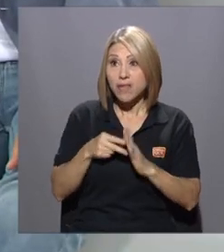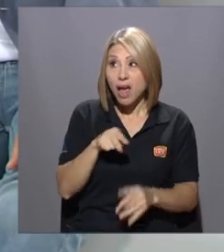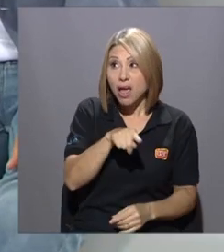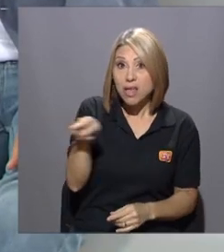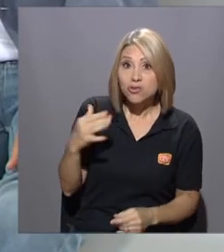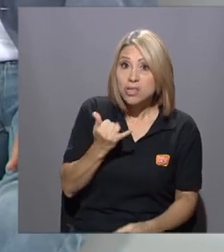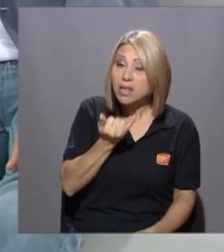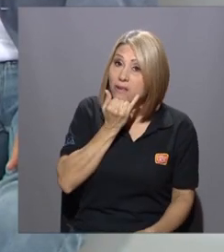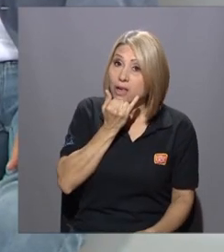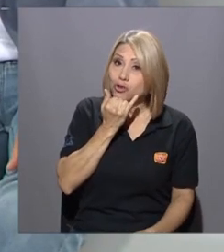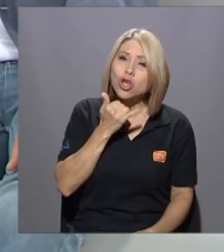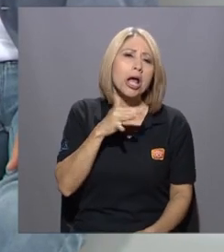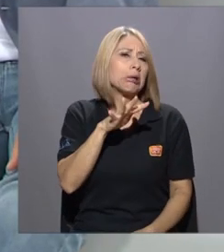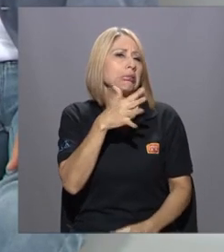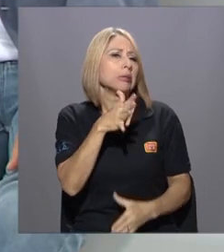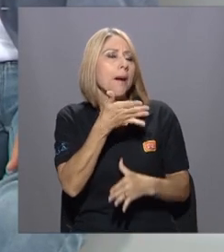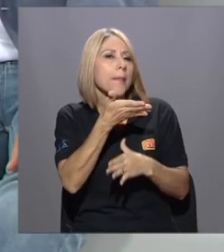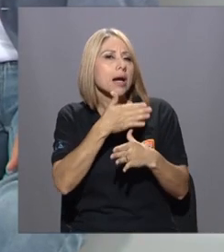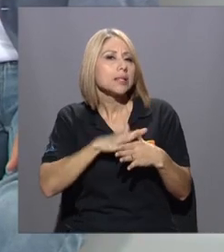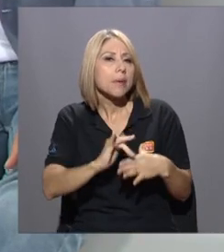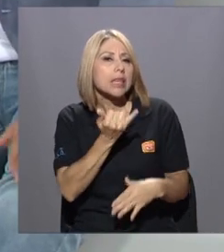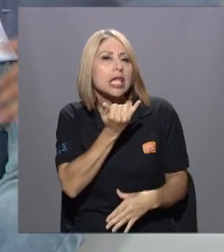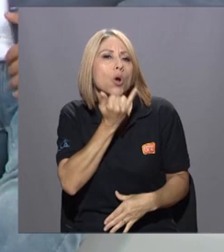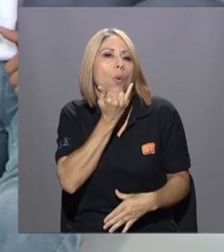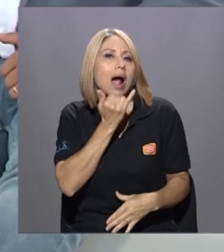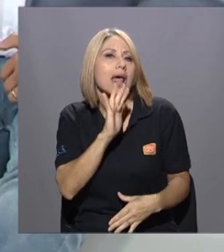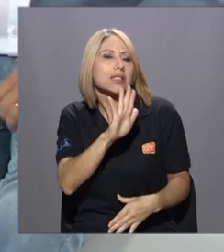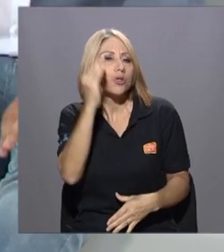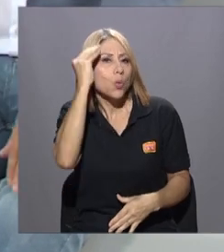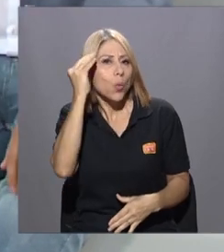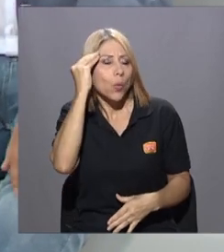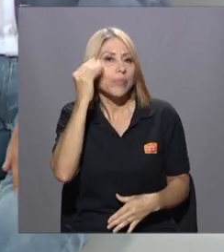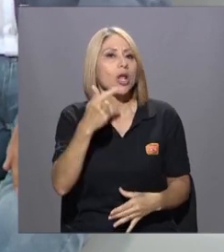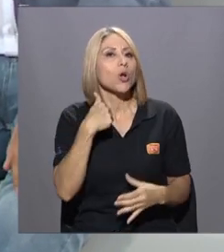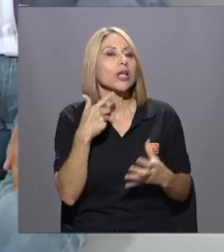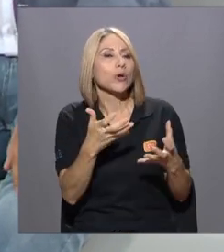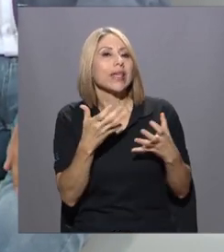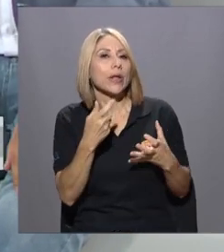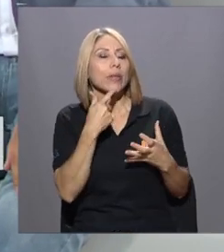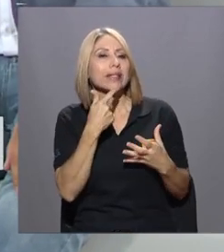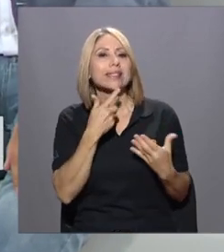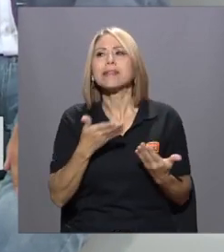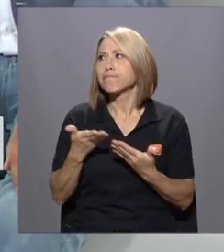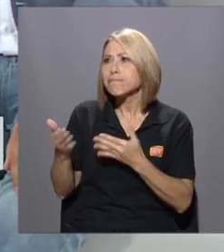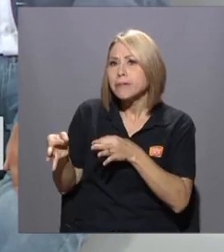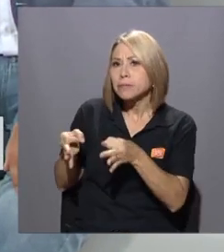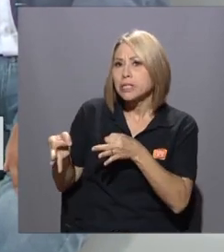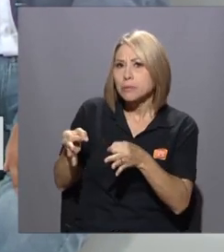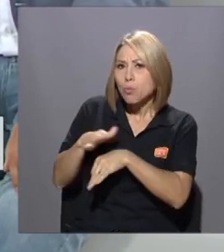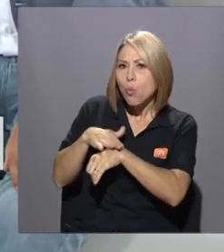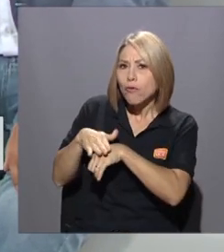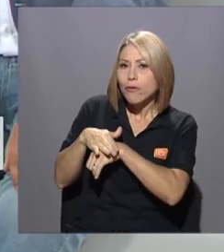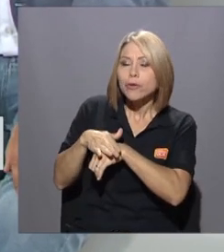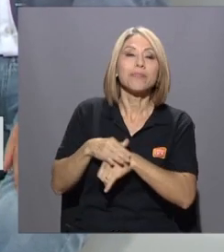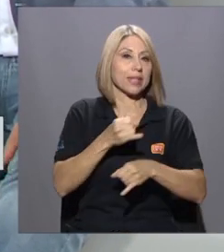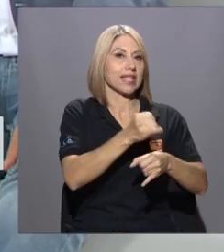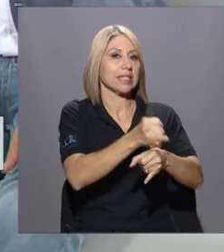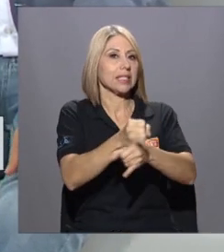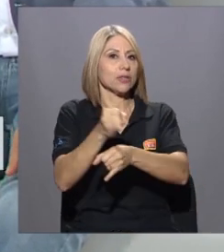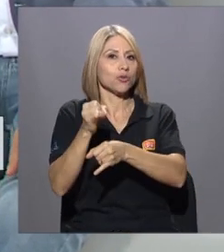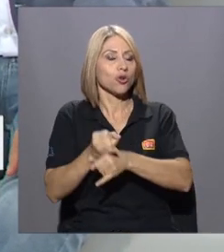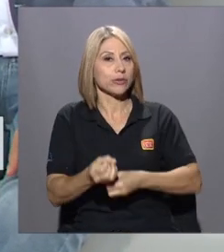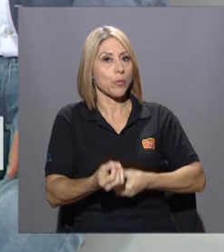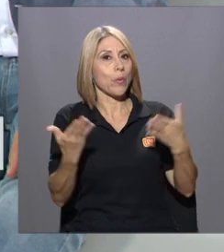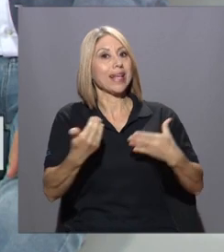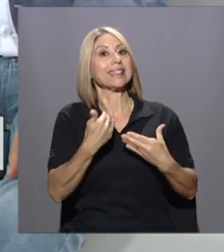Están parcialmente equivocadas en su apreciación. Lo que quiero decir es lo siguiente, por favor. Las instituciones públicas tenemos un